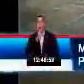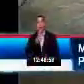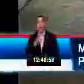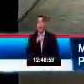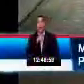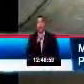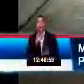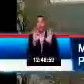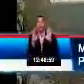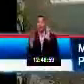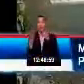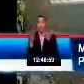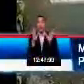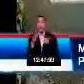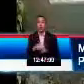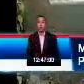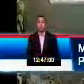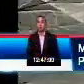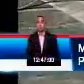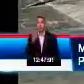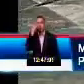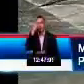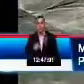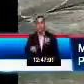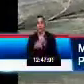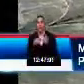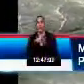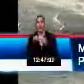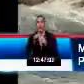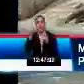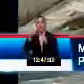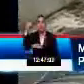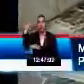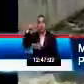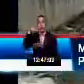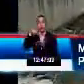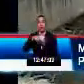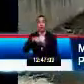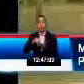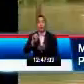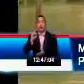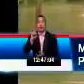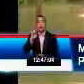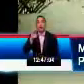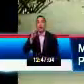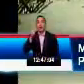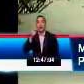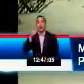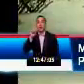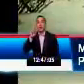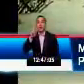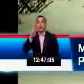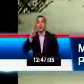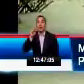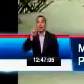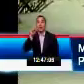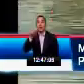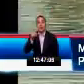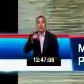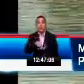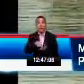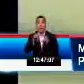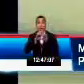falta de agua potable. La falta se da por daños en el sistema eléctrico en la represa La Esperanza, que abastece de